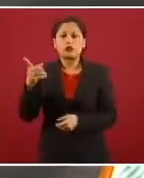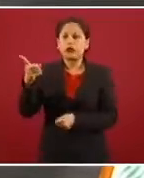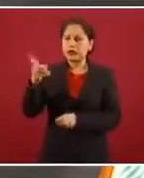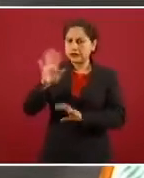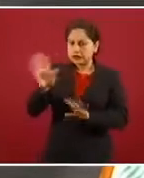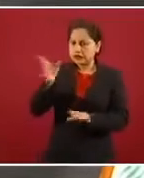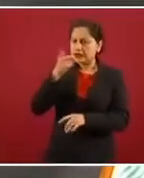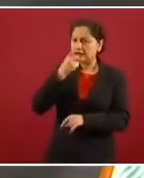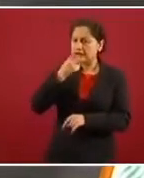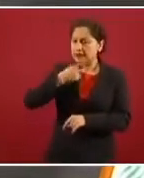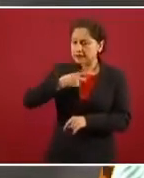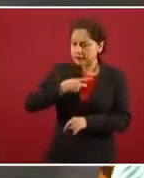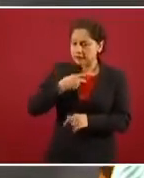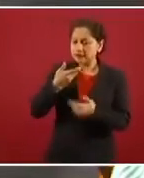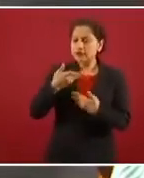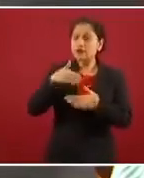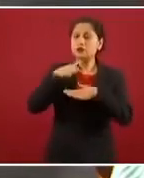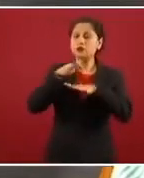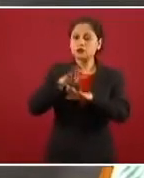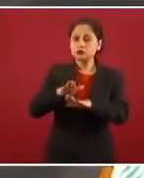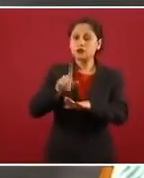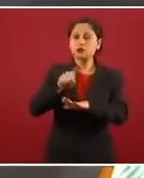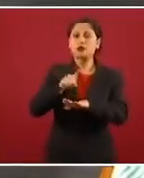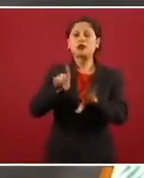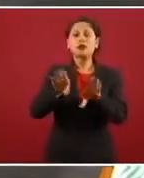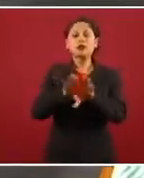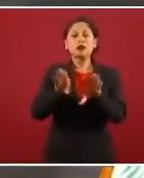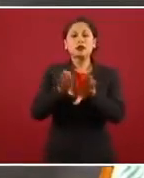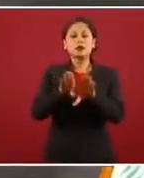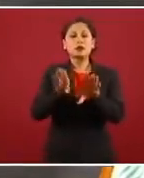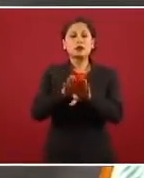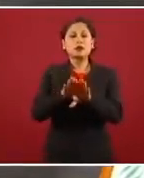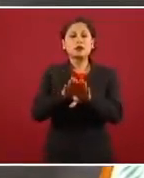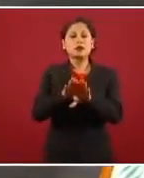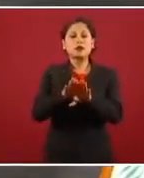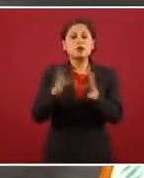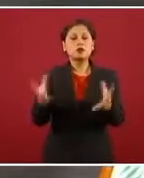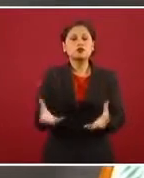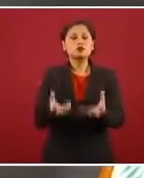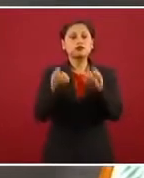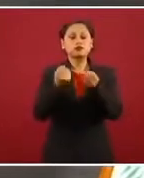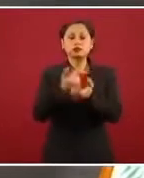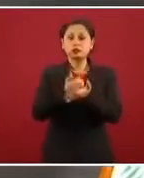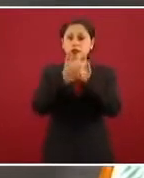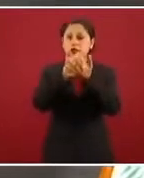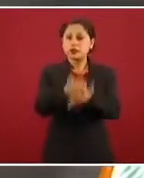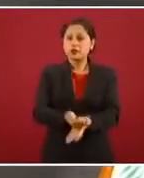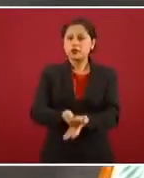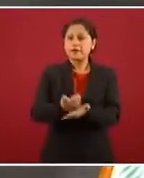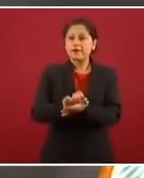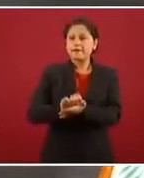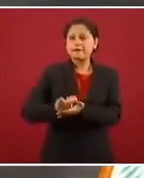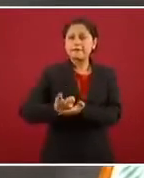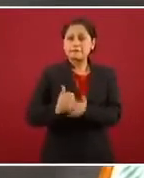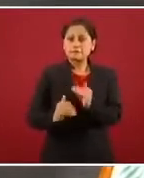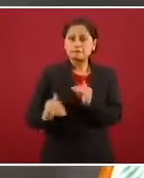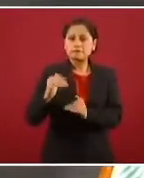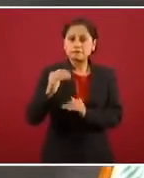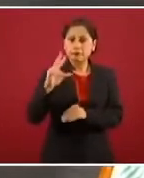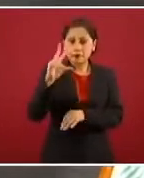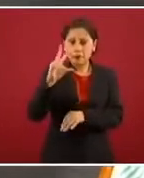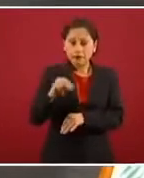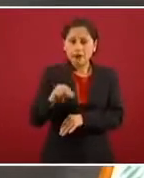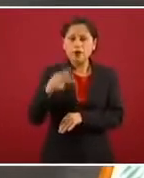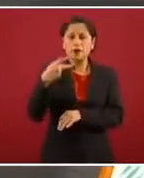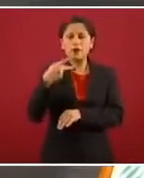ajustes, de este sacrificio, digamos, de este no aumentar salarios? Pero ¿hasta dónde puede este